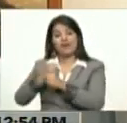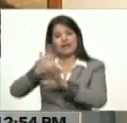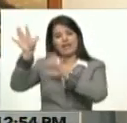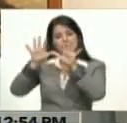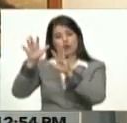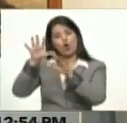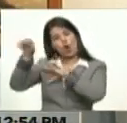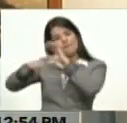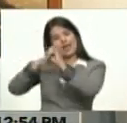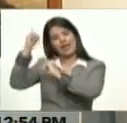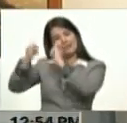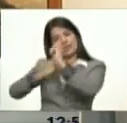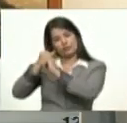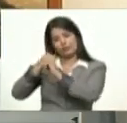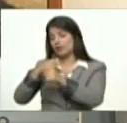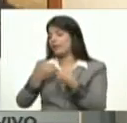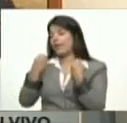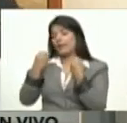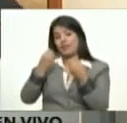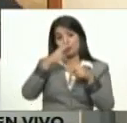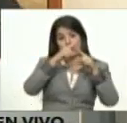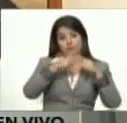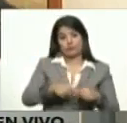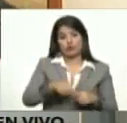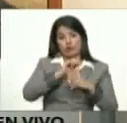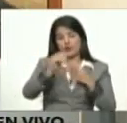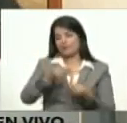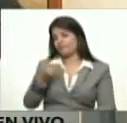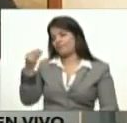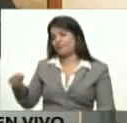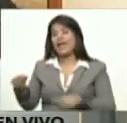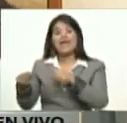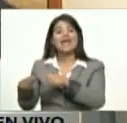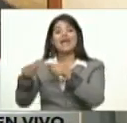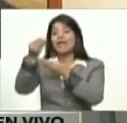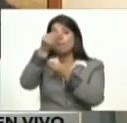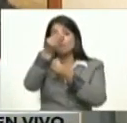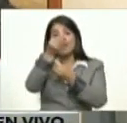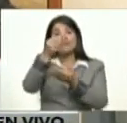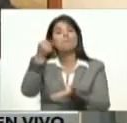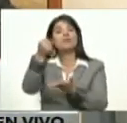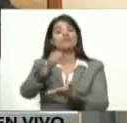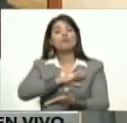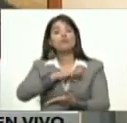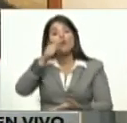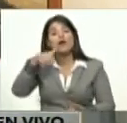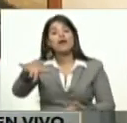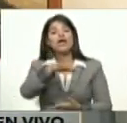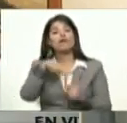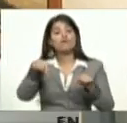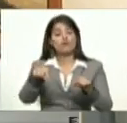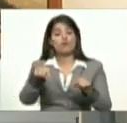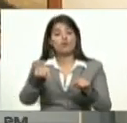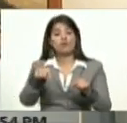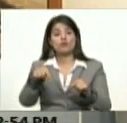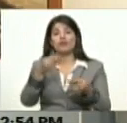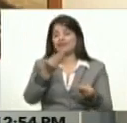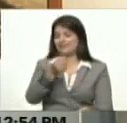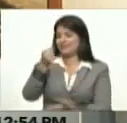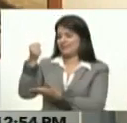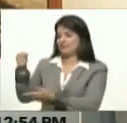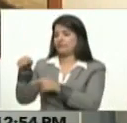país, a empresarios del país, es considerada patrimonio nacional, patrimonio público. De manera que quien haga un